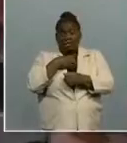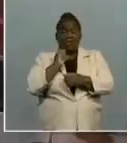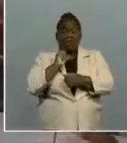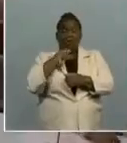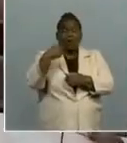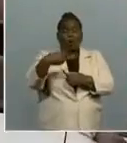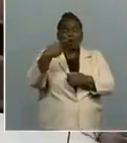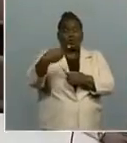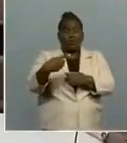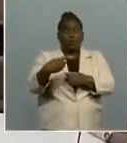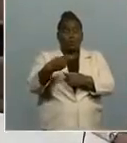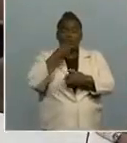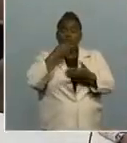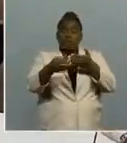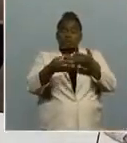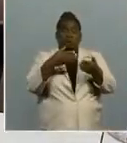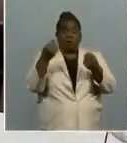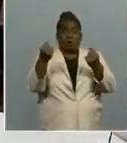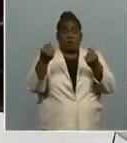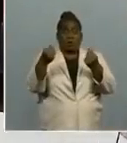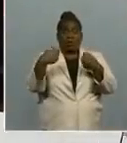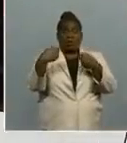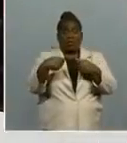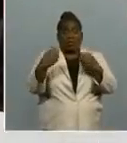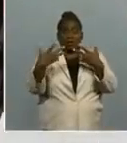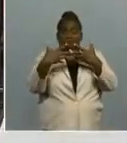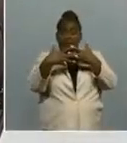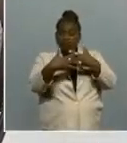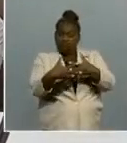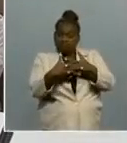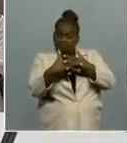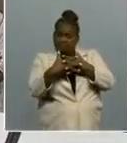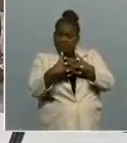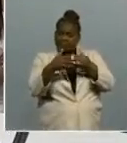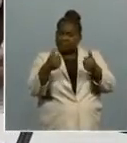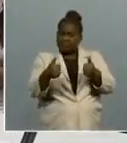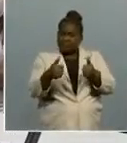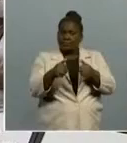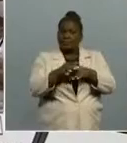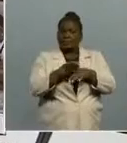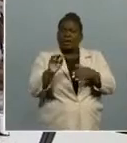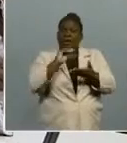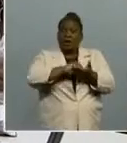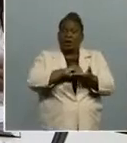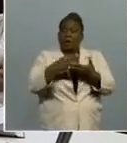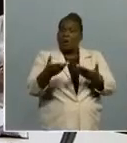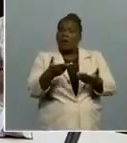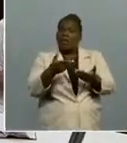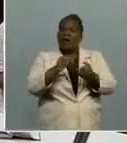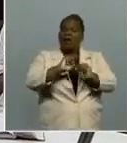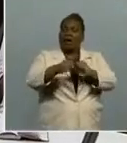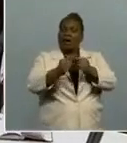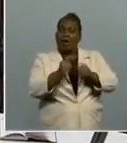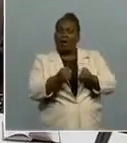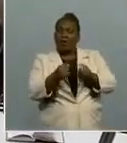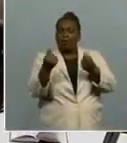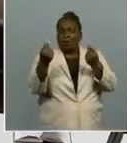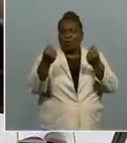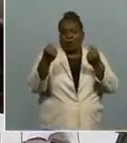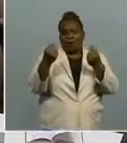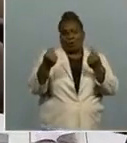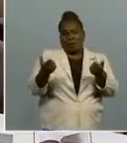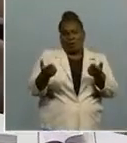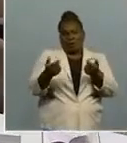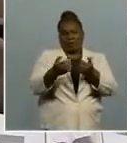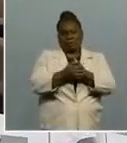cualquier tipo de economía que debemos entronizar definitivamente como el ahorro y la economía circular se